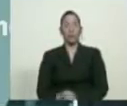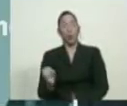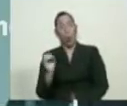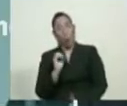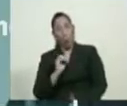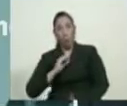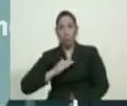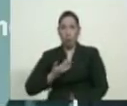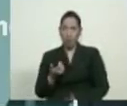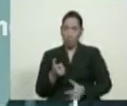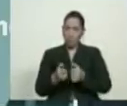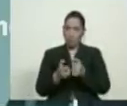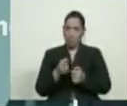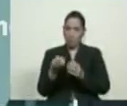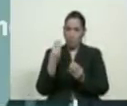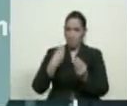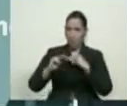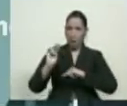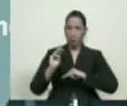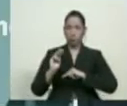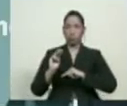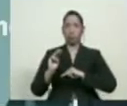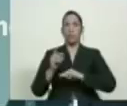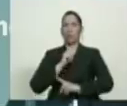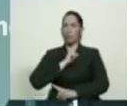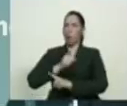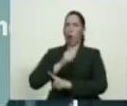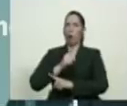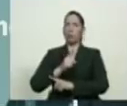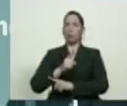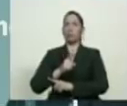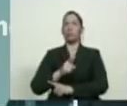0800-565-8786, o enviar un SMS al